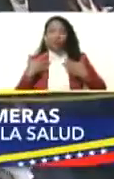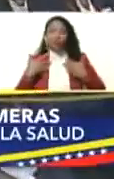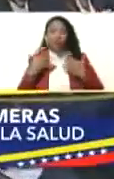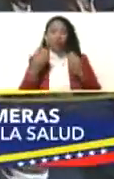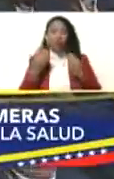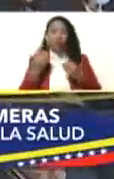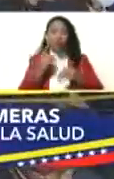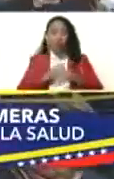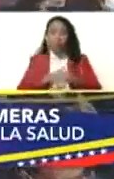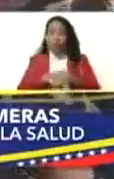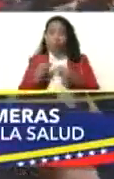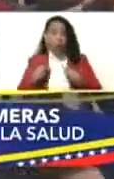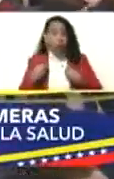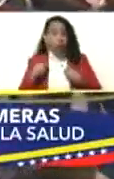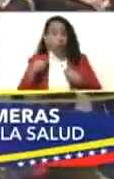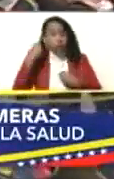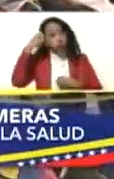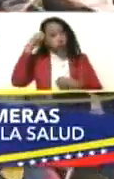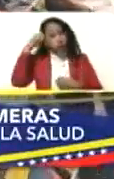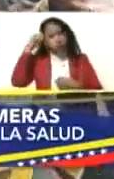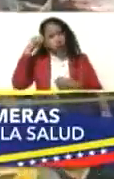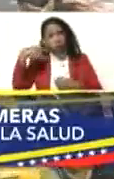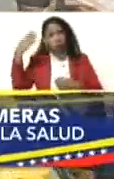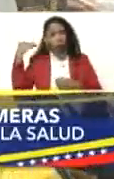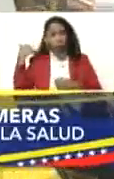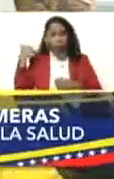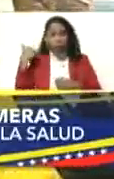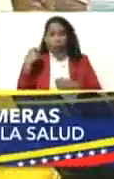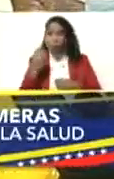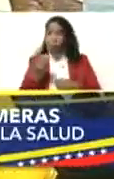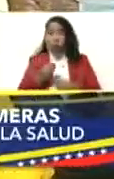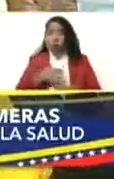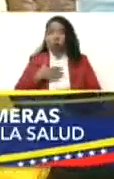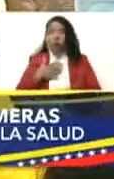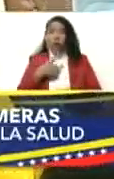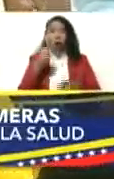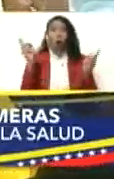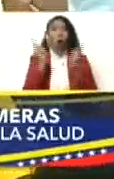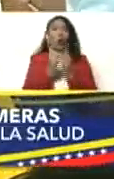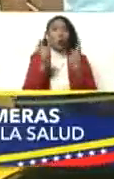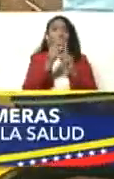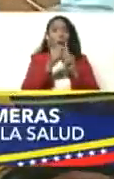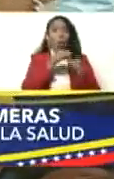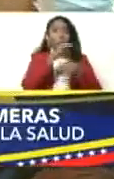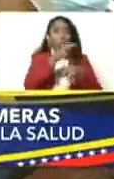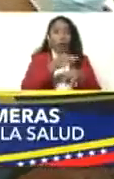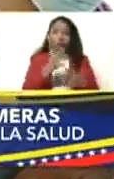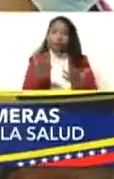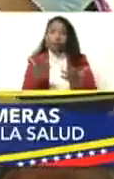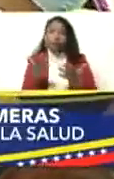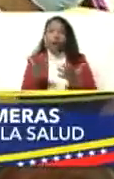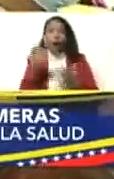vividos que nos vienen a la mente, que no pueden expresarse en un solo discurso. Recordemos que uno de los pilares